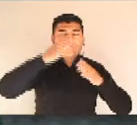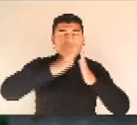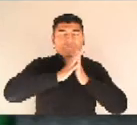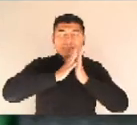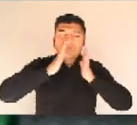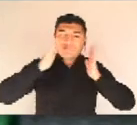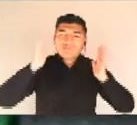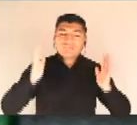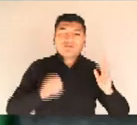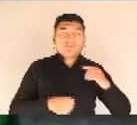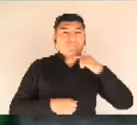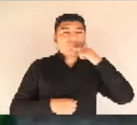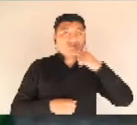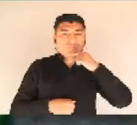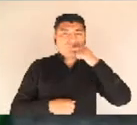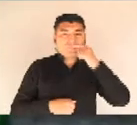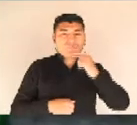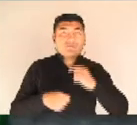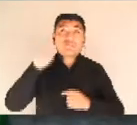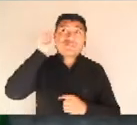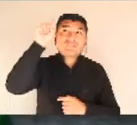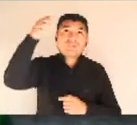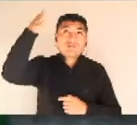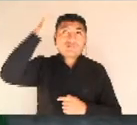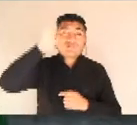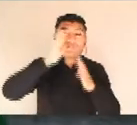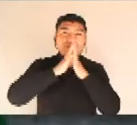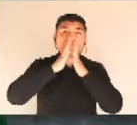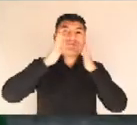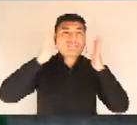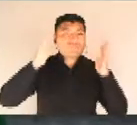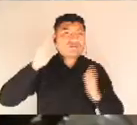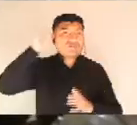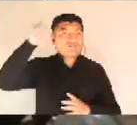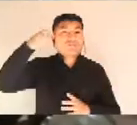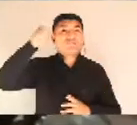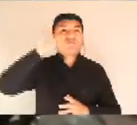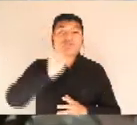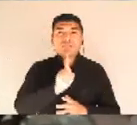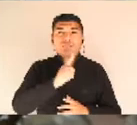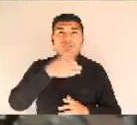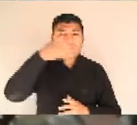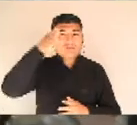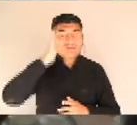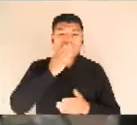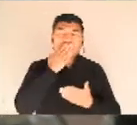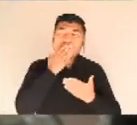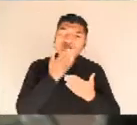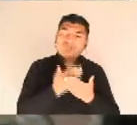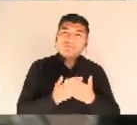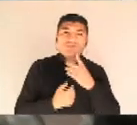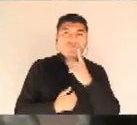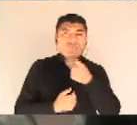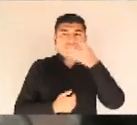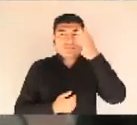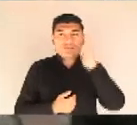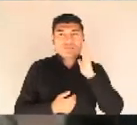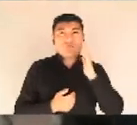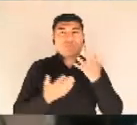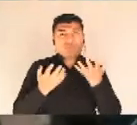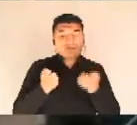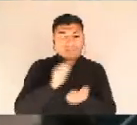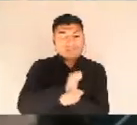dice ese dios grande es un dios bueno es un dios que ha querido hacerse